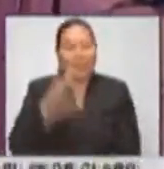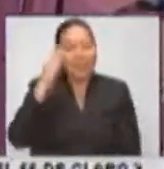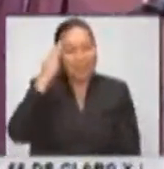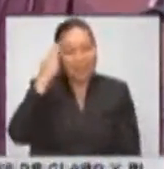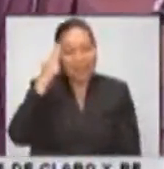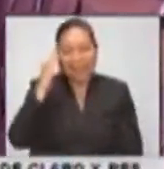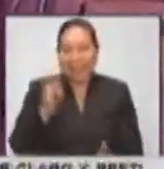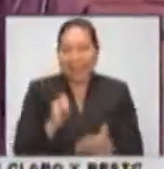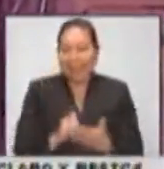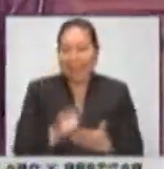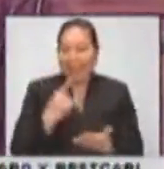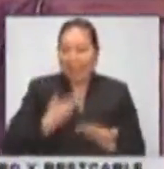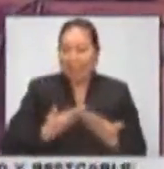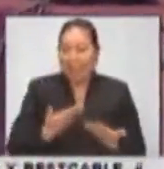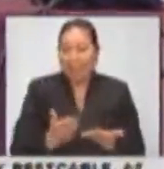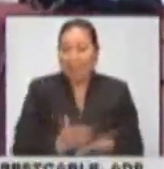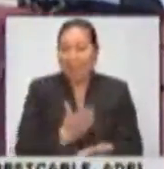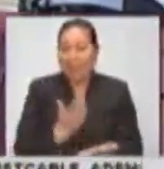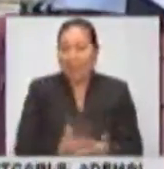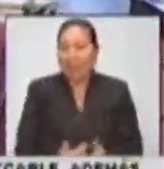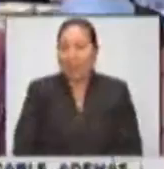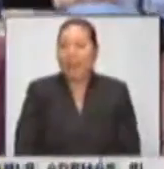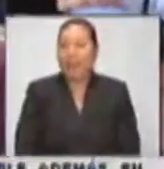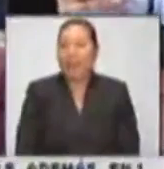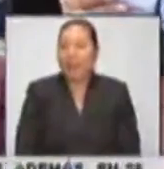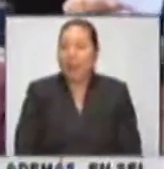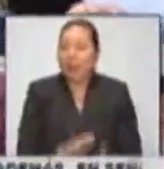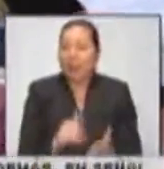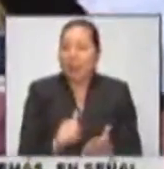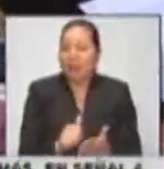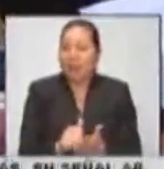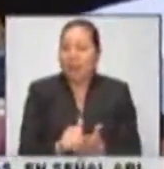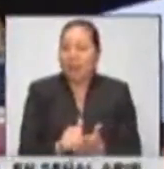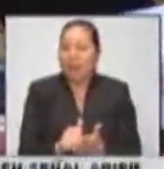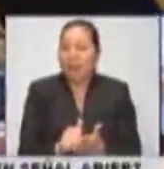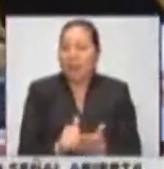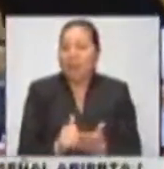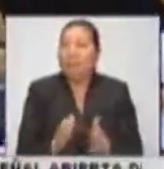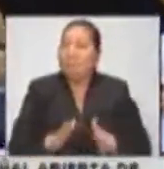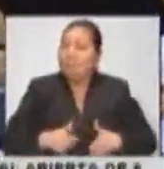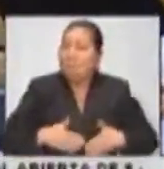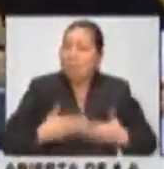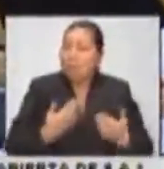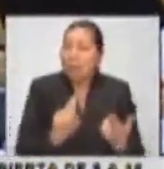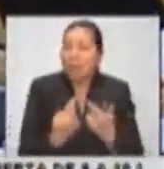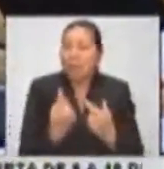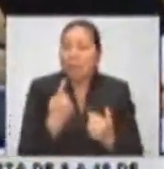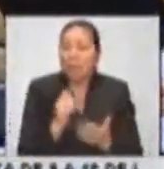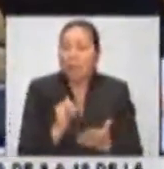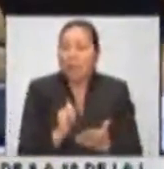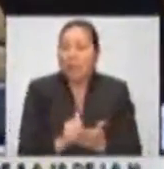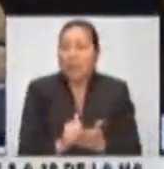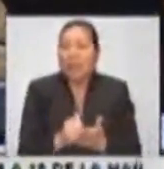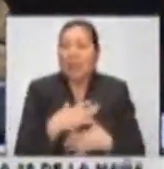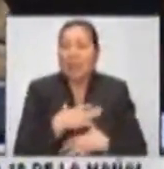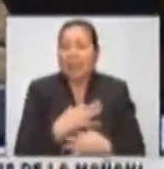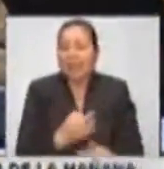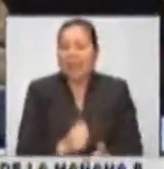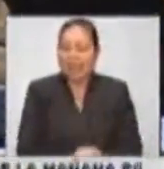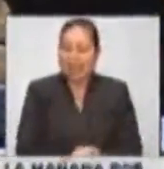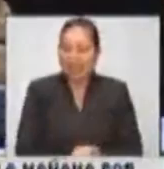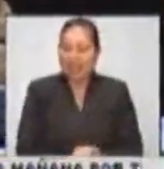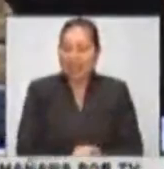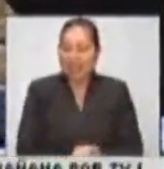frente haciendo lo que nos está pasando ahora. Todos esos son los temas, digamos, de posibles relaciones. Por eso el interés, y por eso el